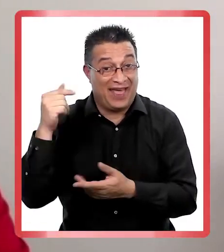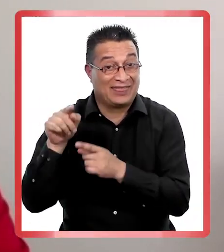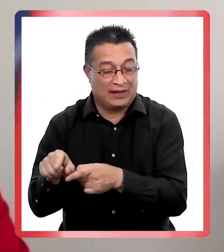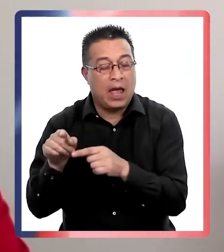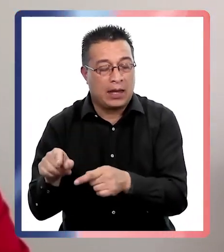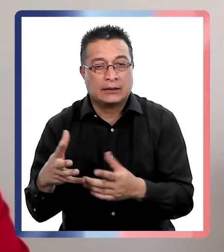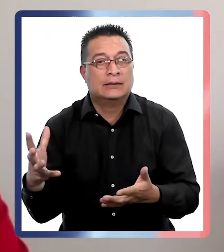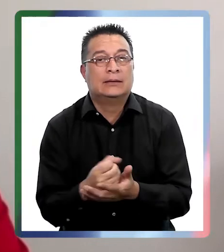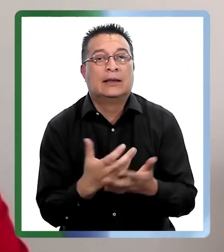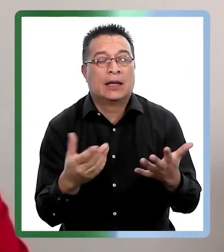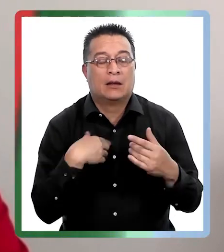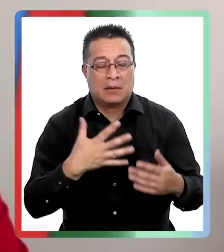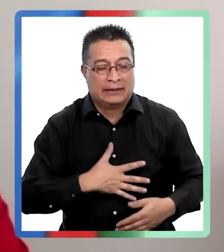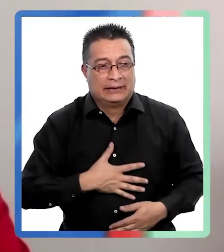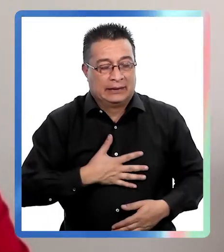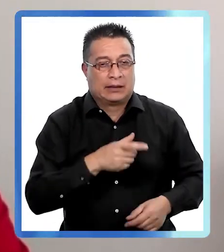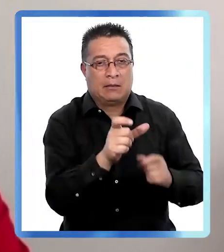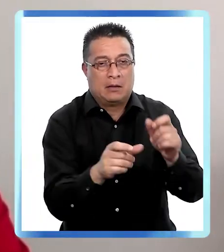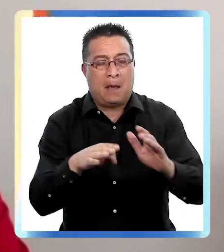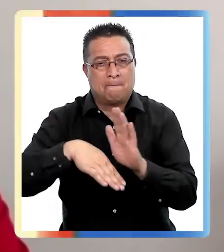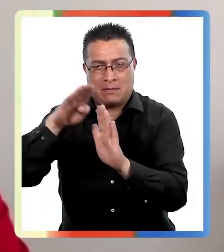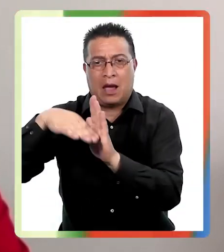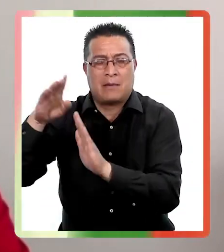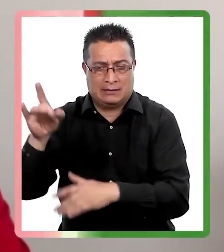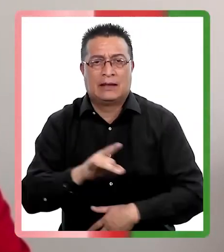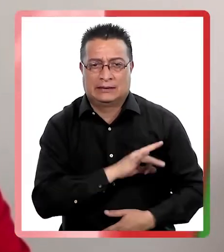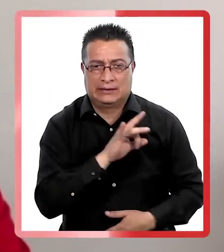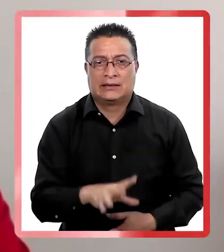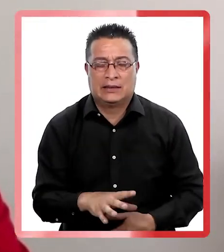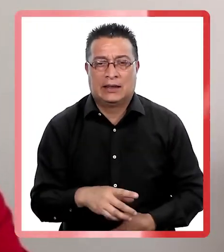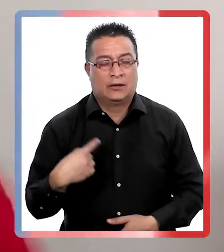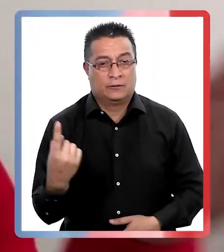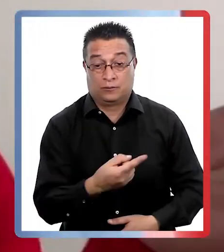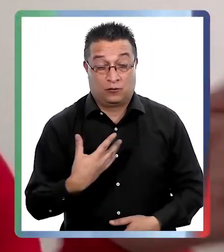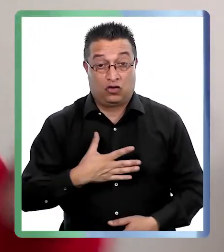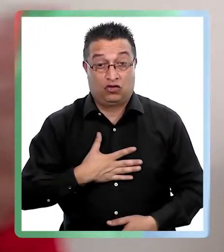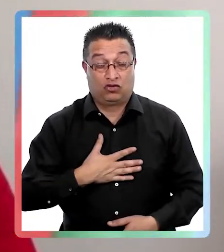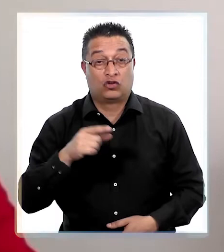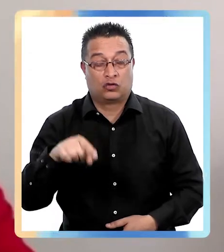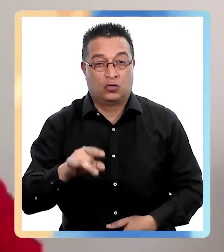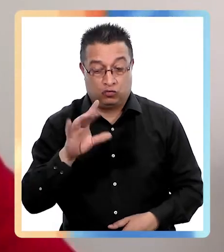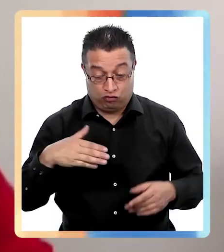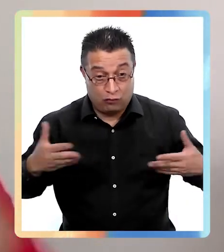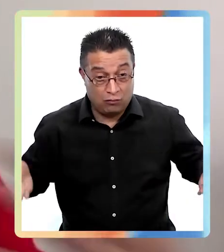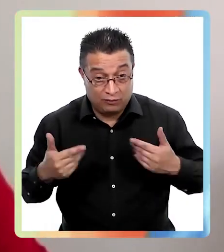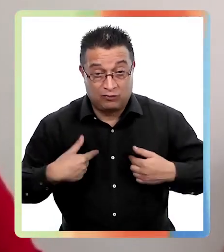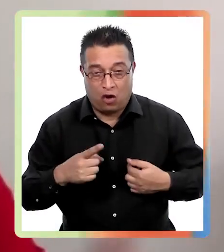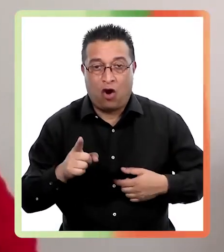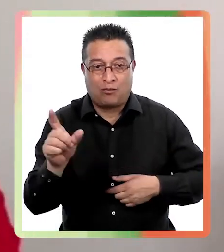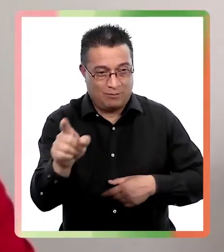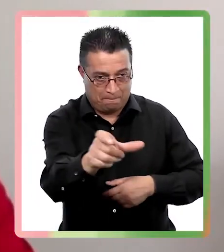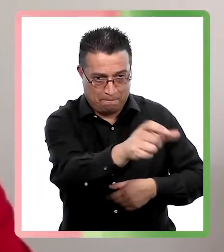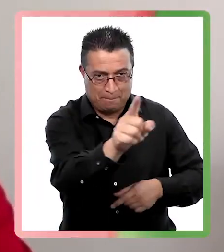en realidad lo que hace es recoger un sentir de la gran mayoría de Chile. No somos nosotras las impulsoras, sino que es el pueblo